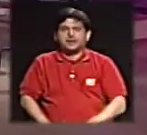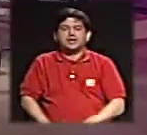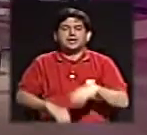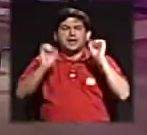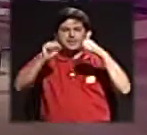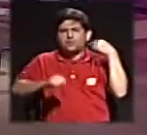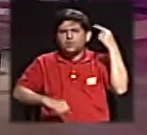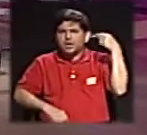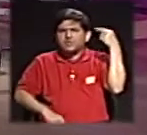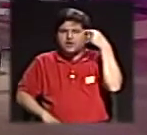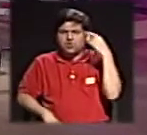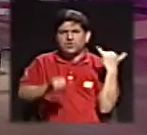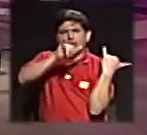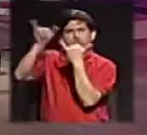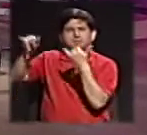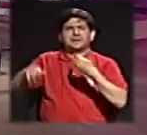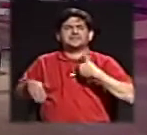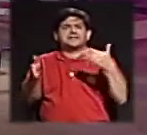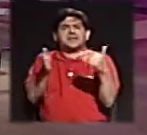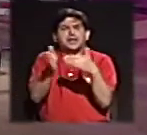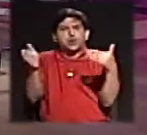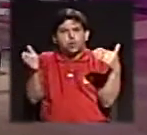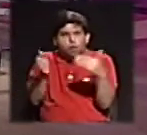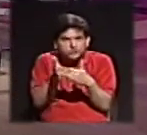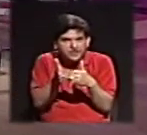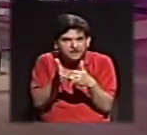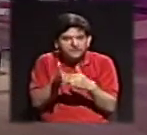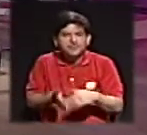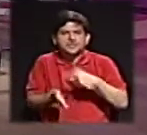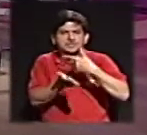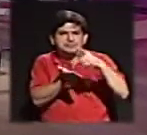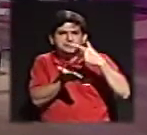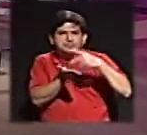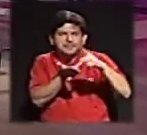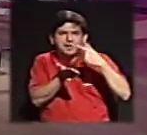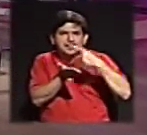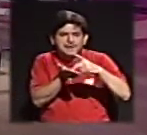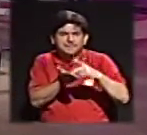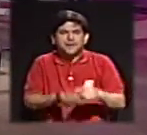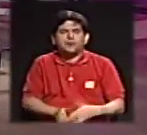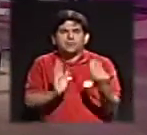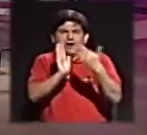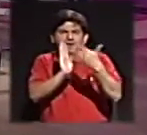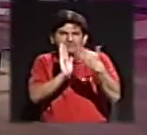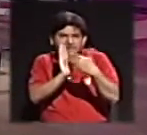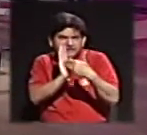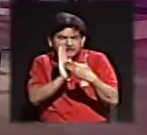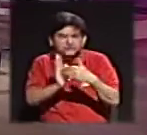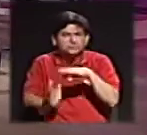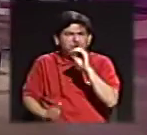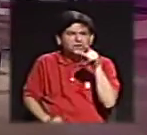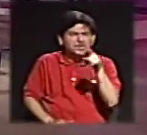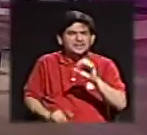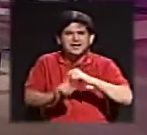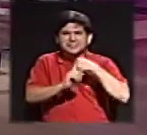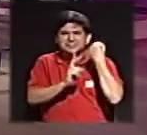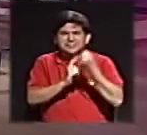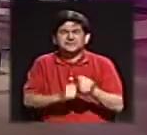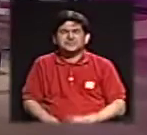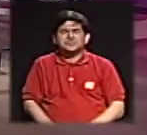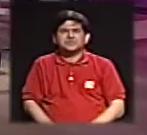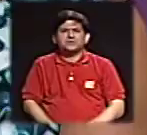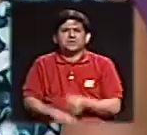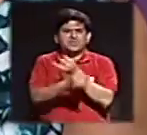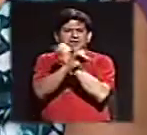el Estado demandado una vez más para pagar indemnizaciones. ¿Y qué pasa con esto de la